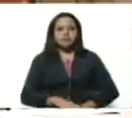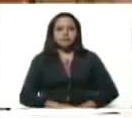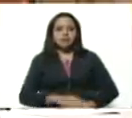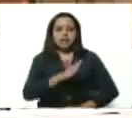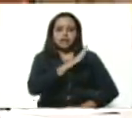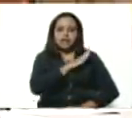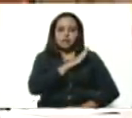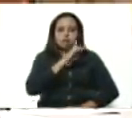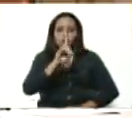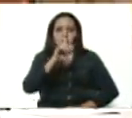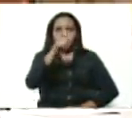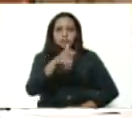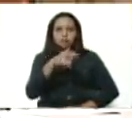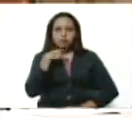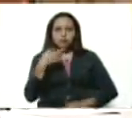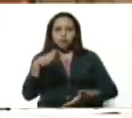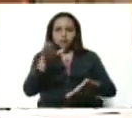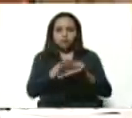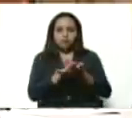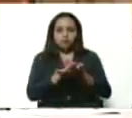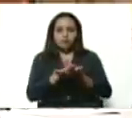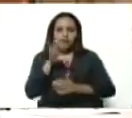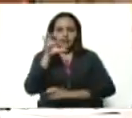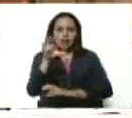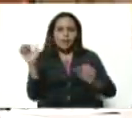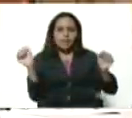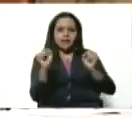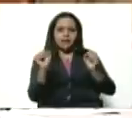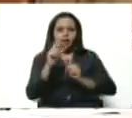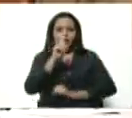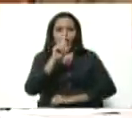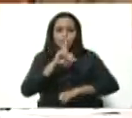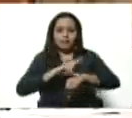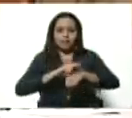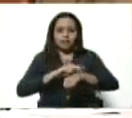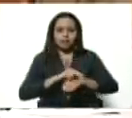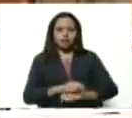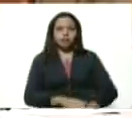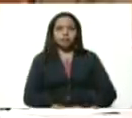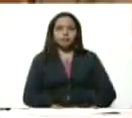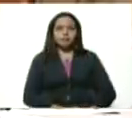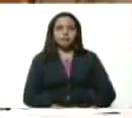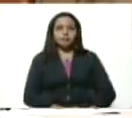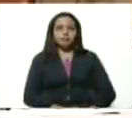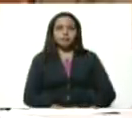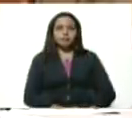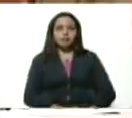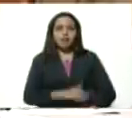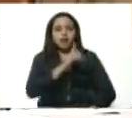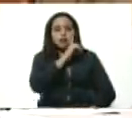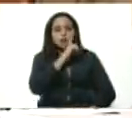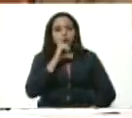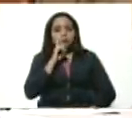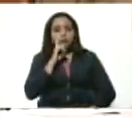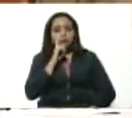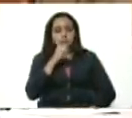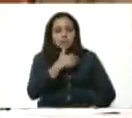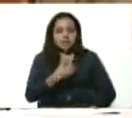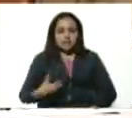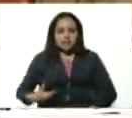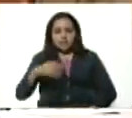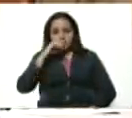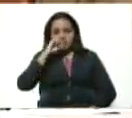tenemos un fallecido hoy del estado mérida un médico en nombre del presidente nicolás maduro